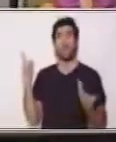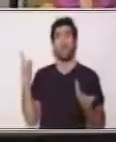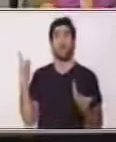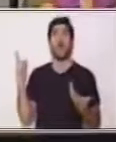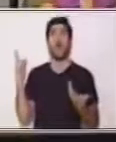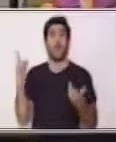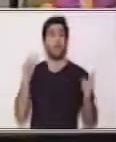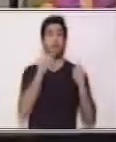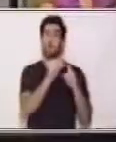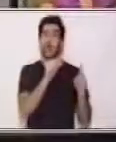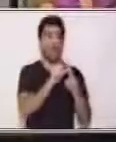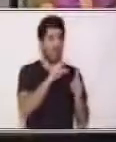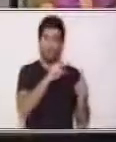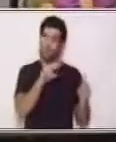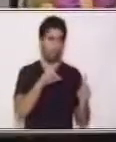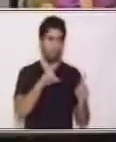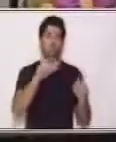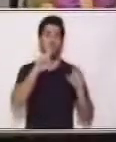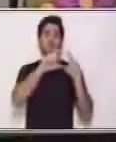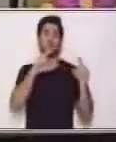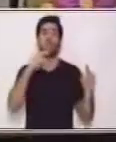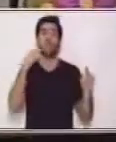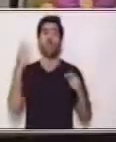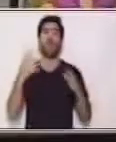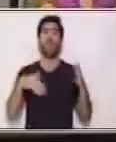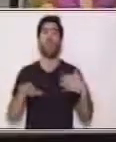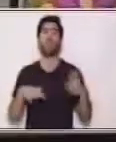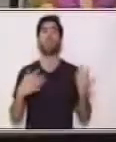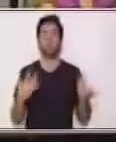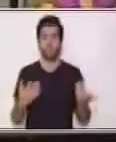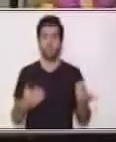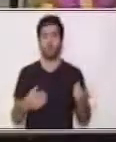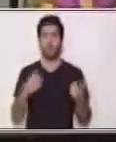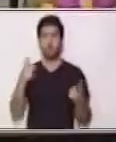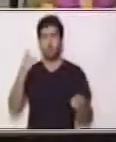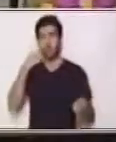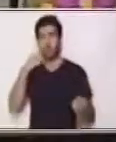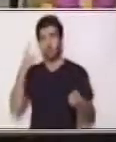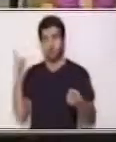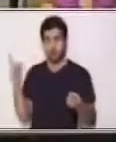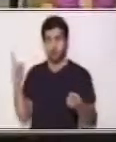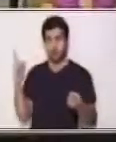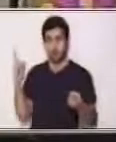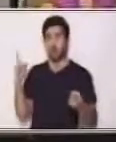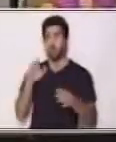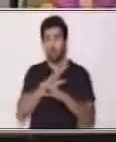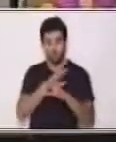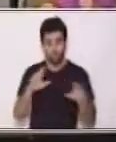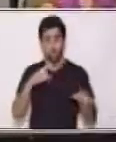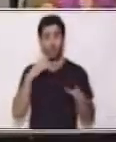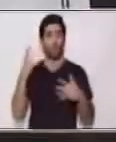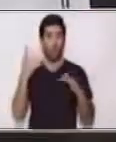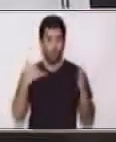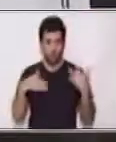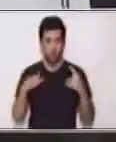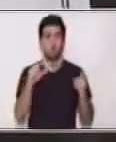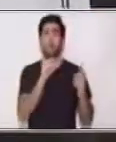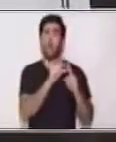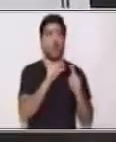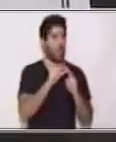la palabra. Realicémoslo una vez. Recuerda, el color, no la